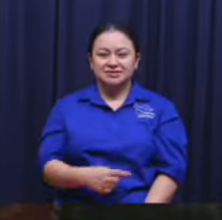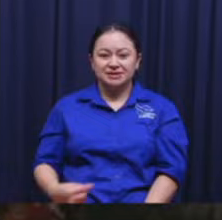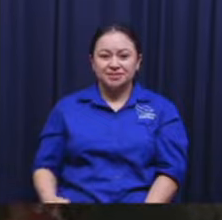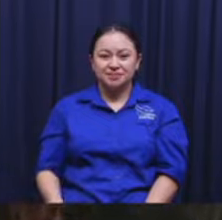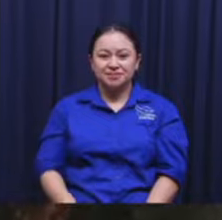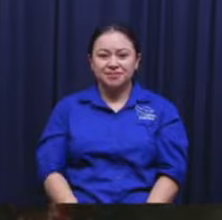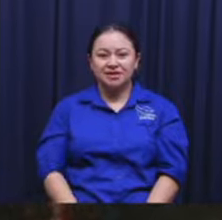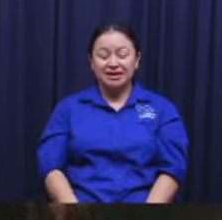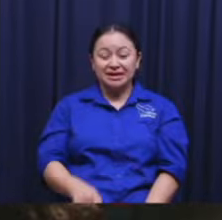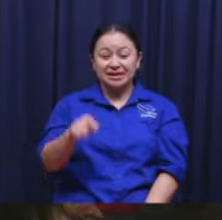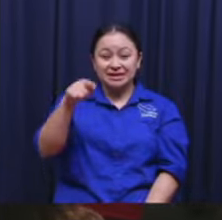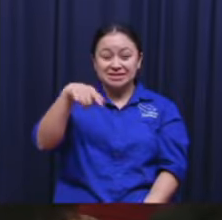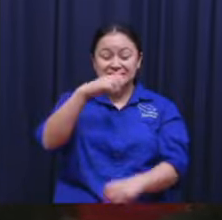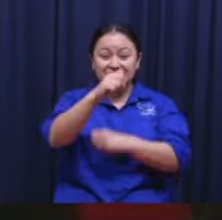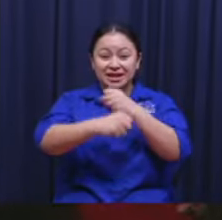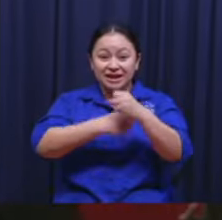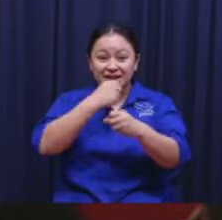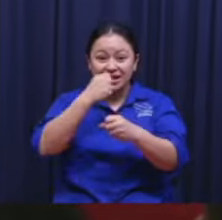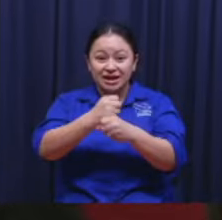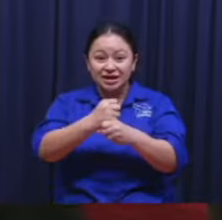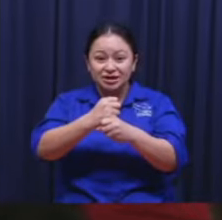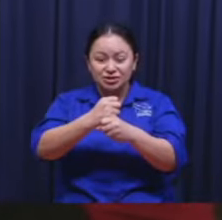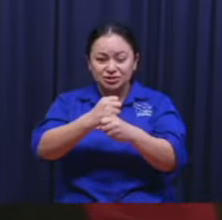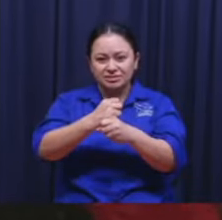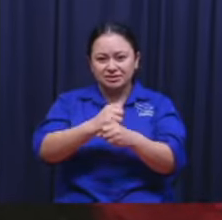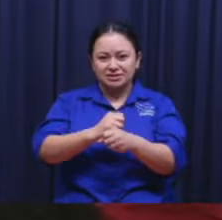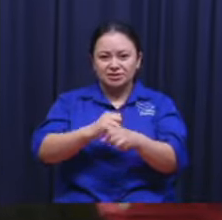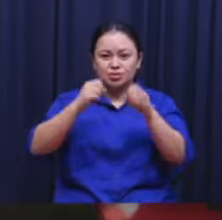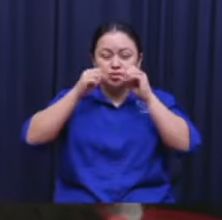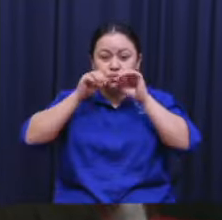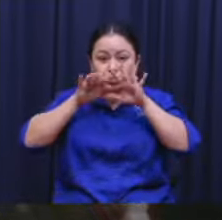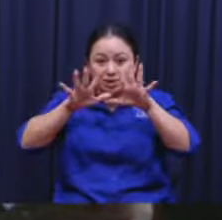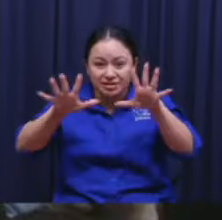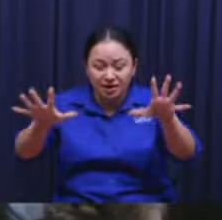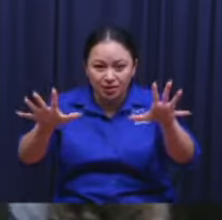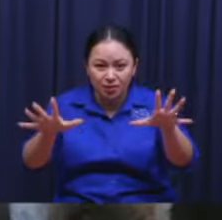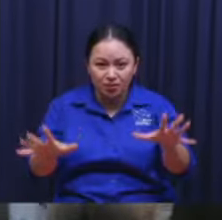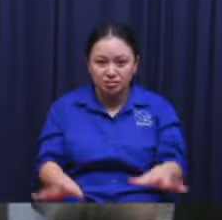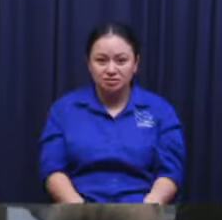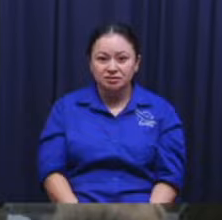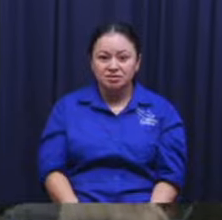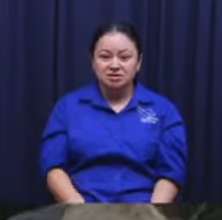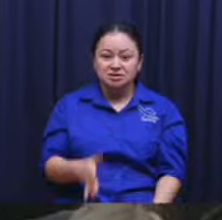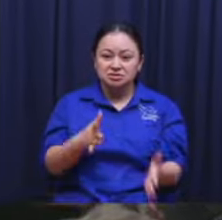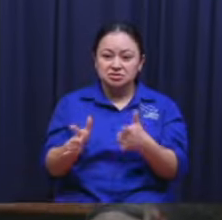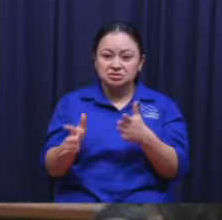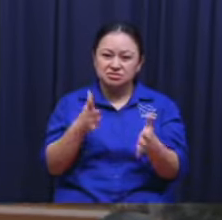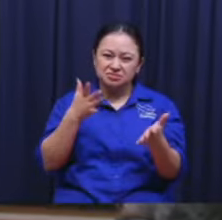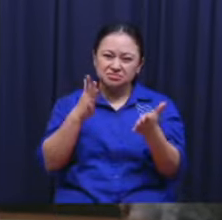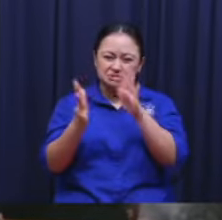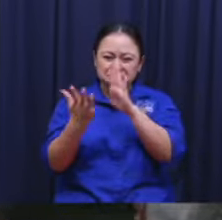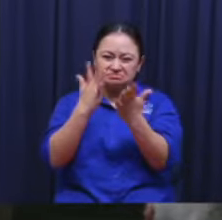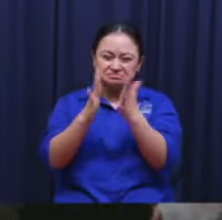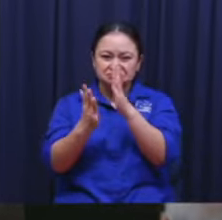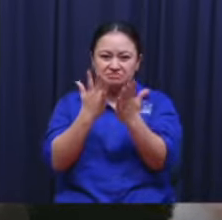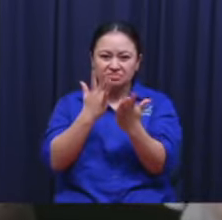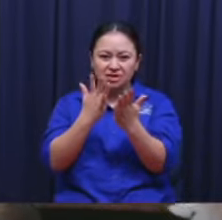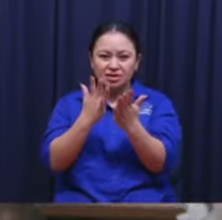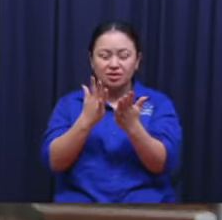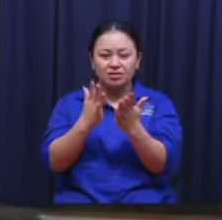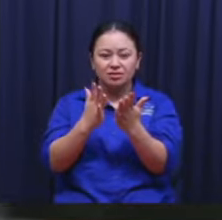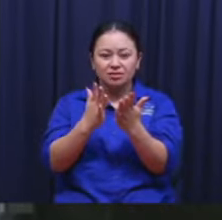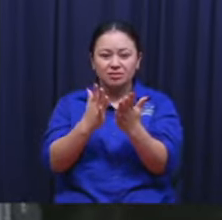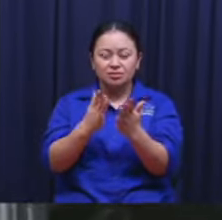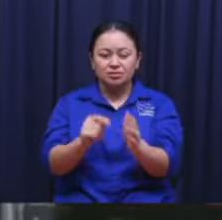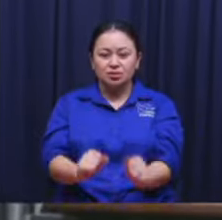aparece en el libro de Apocalipsis más veces de las que uno se imagina. Y nosotros siempre asociamos a los chinos con los reyes del